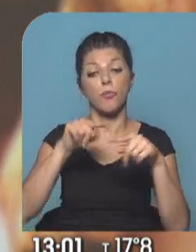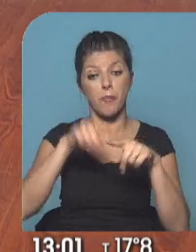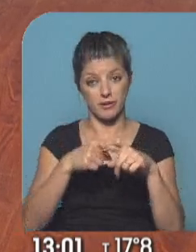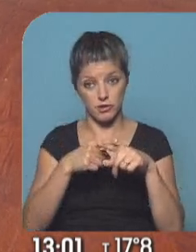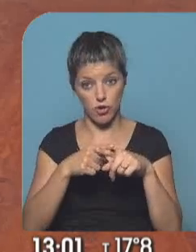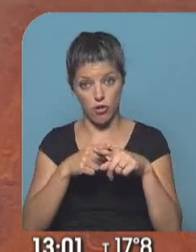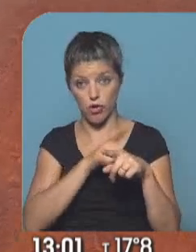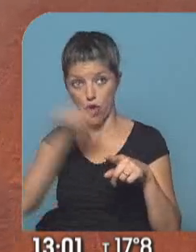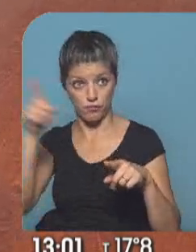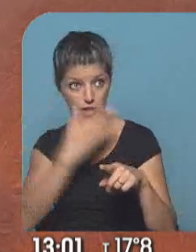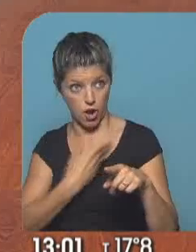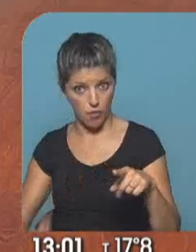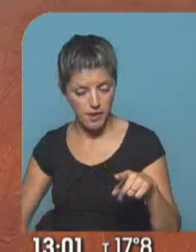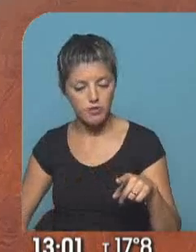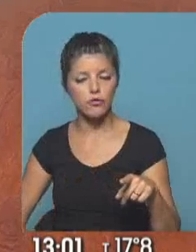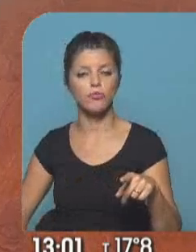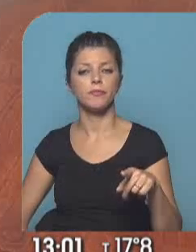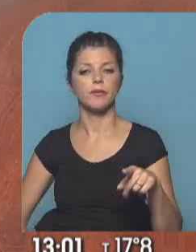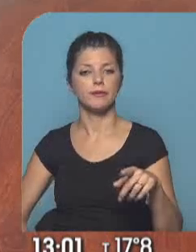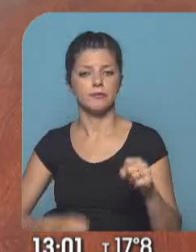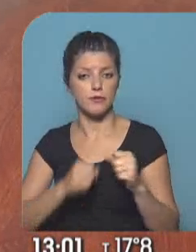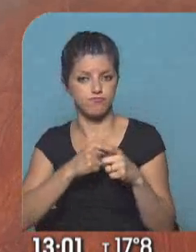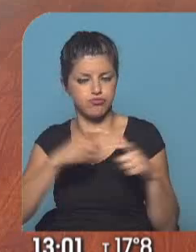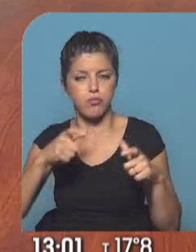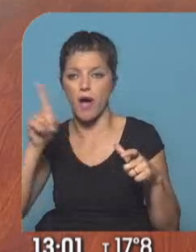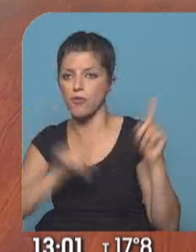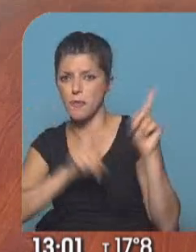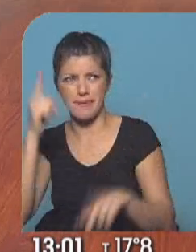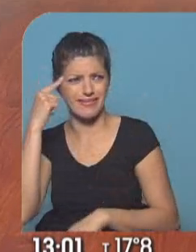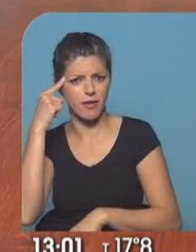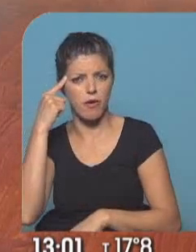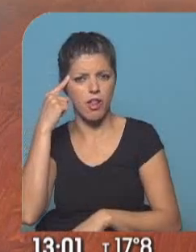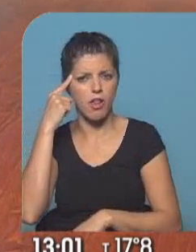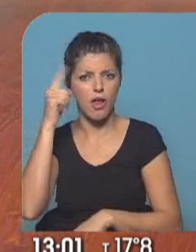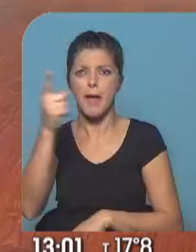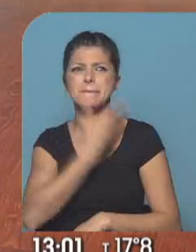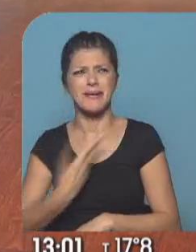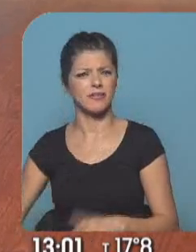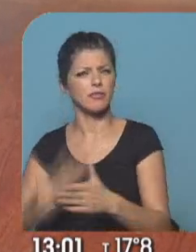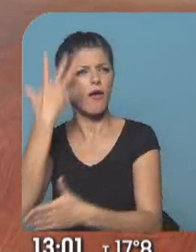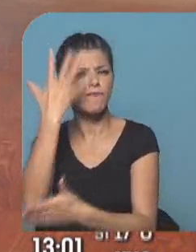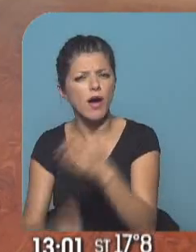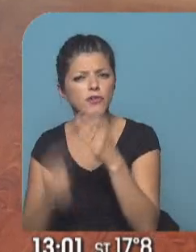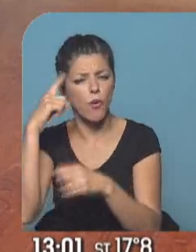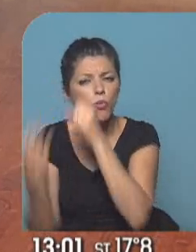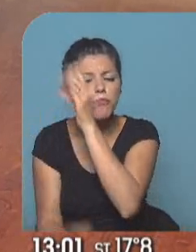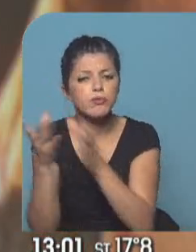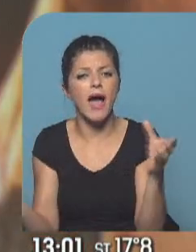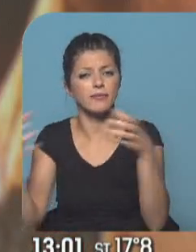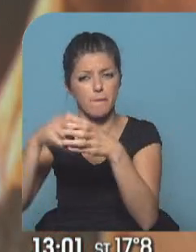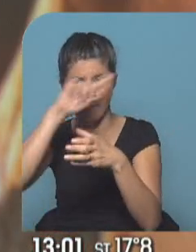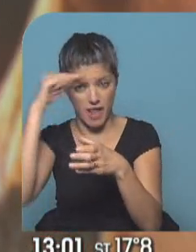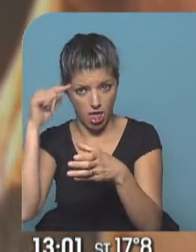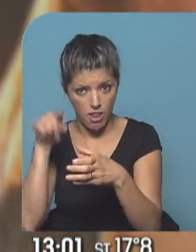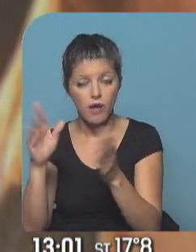se convocó la Asamblea, algo que parecía una iniciativa muy fuera de foco del presidente Maduro y muy estrambótica, por lo menos en